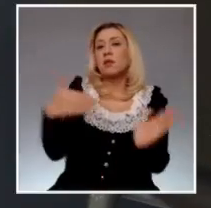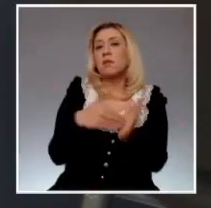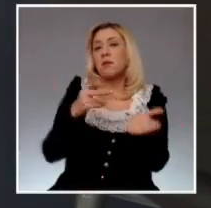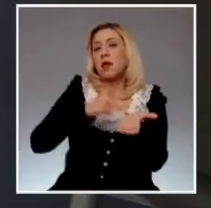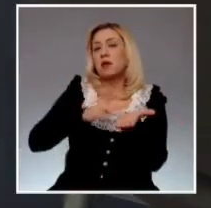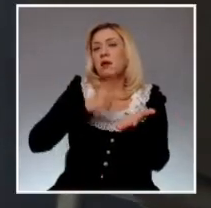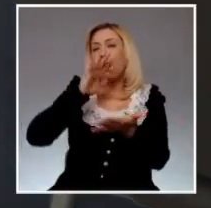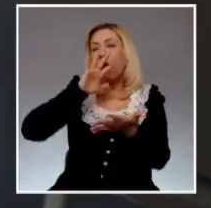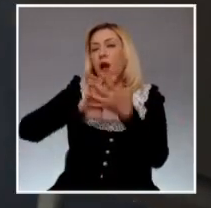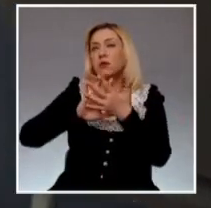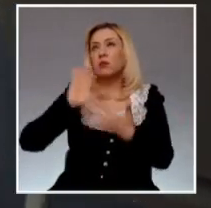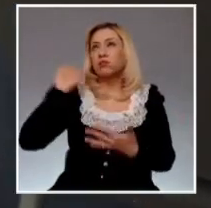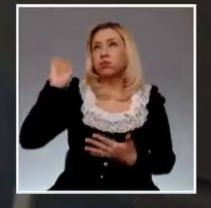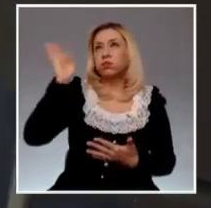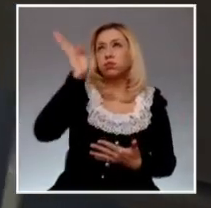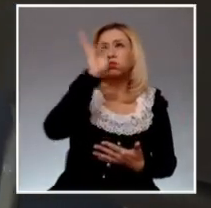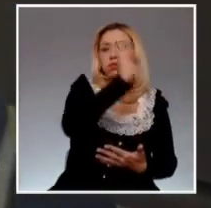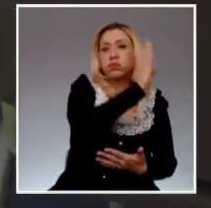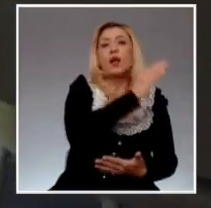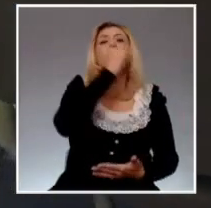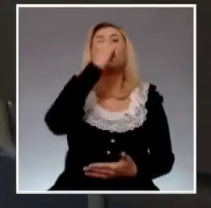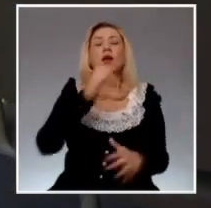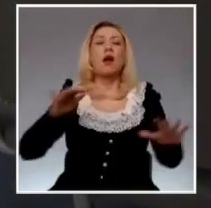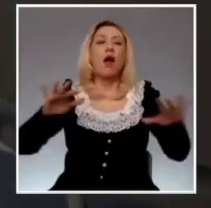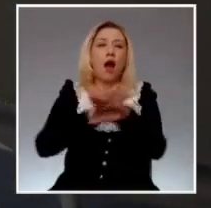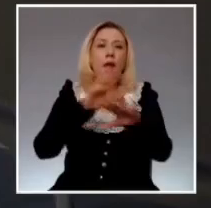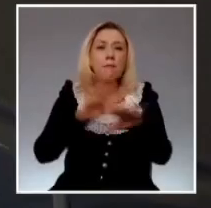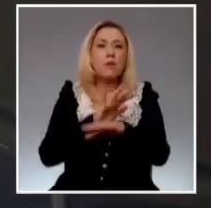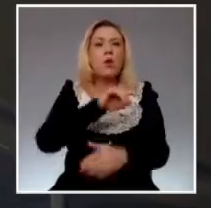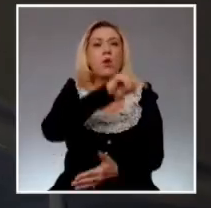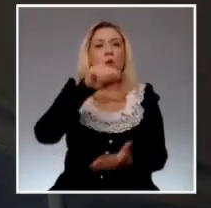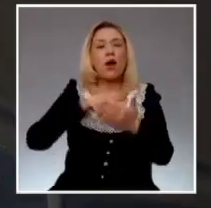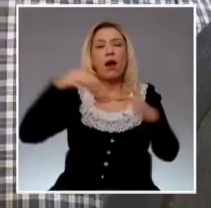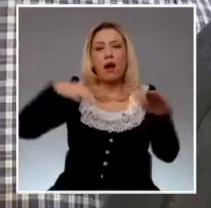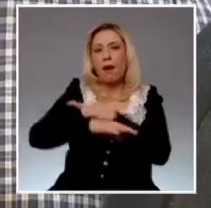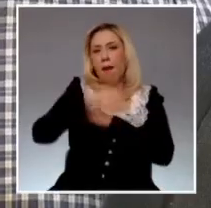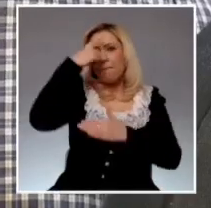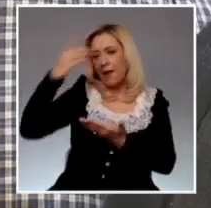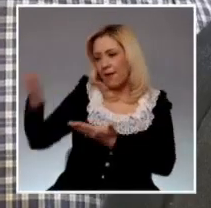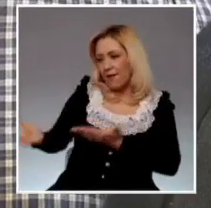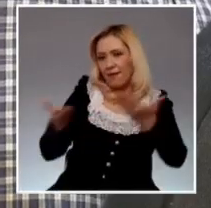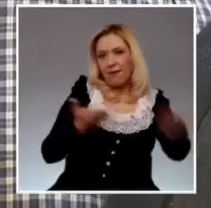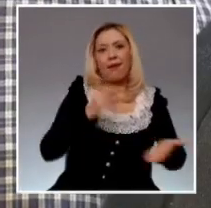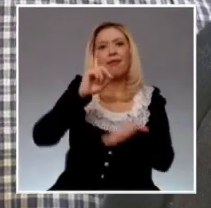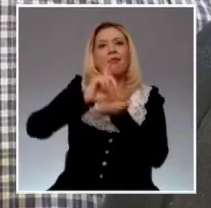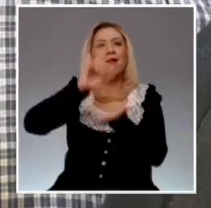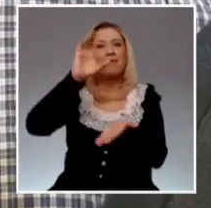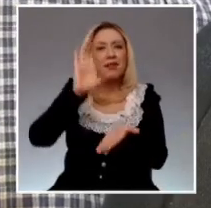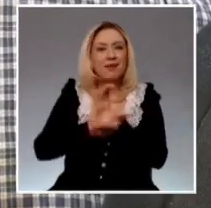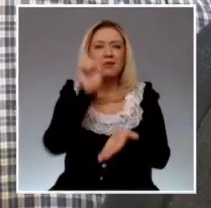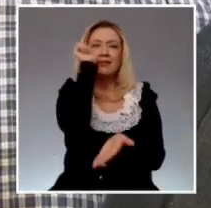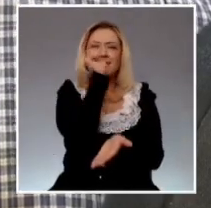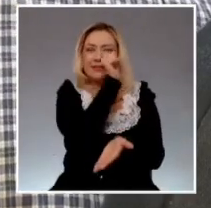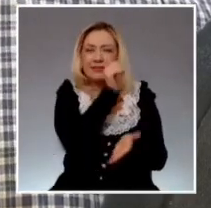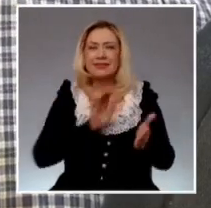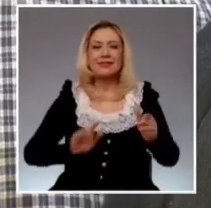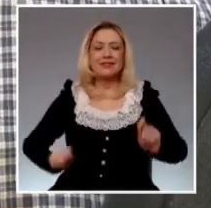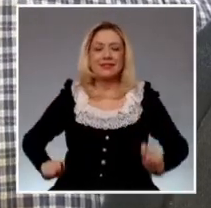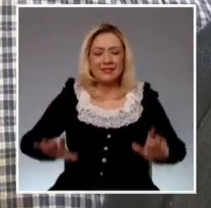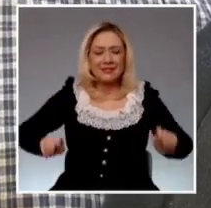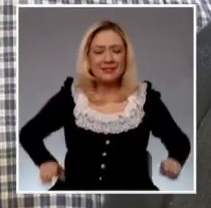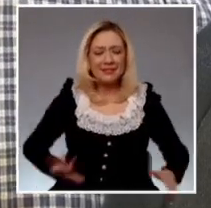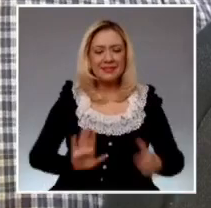se modificaron las instalaciones para facilitar el acceso a personas con discapacidad y se brindó asistencia a 546